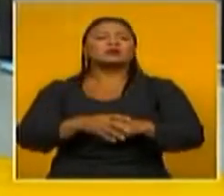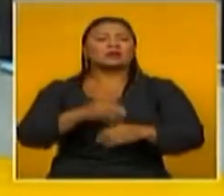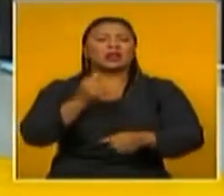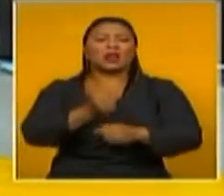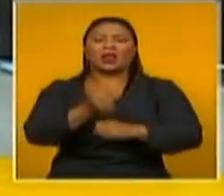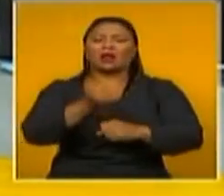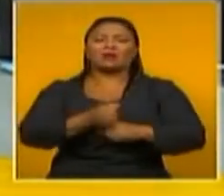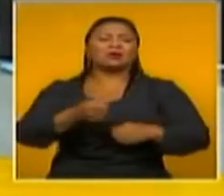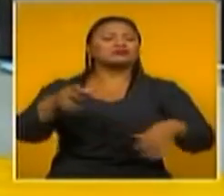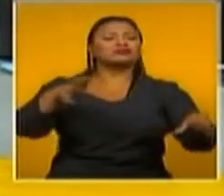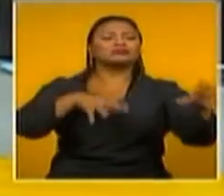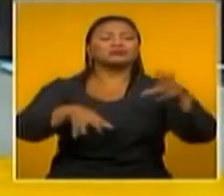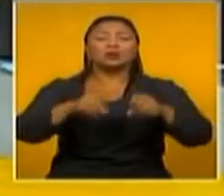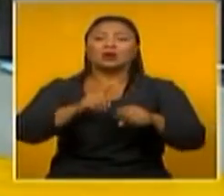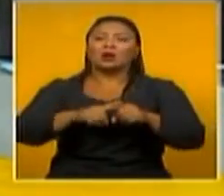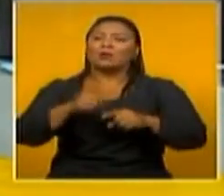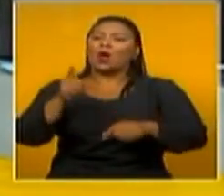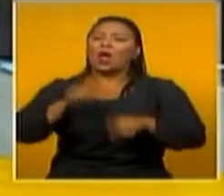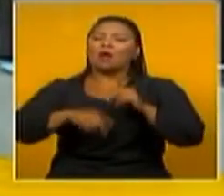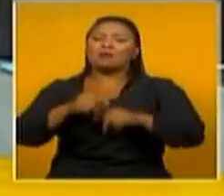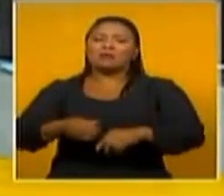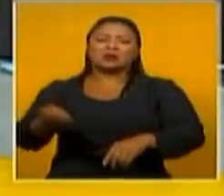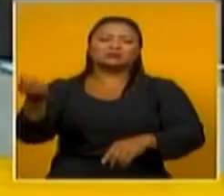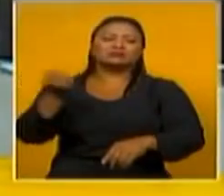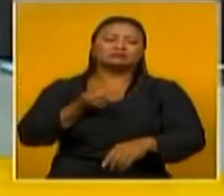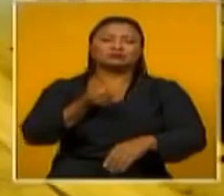puñaladas por un supuesto amigo.